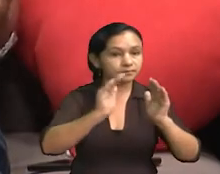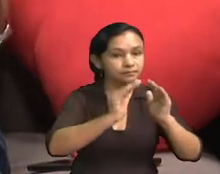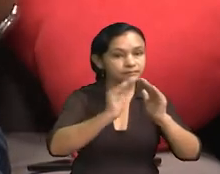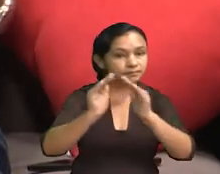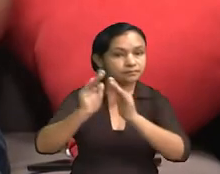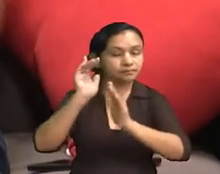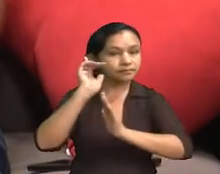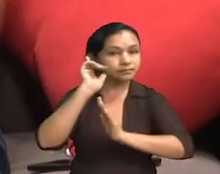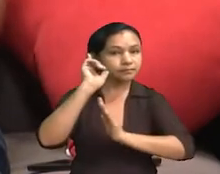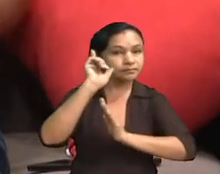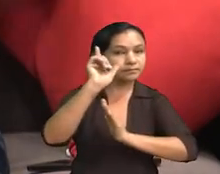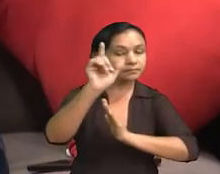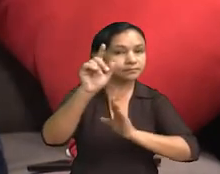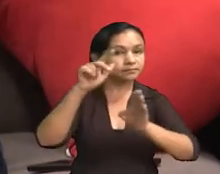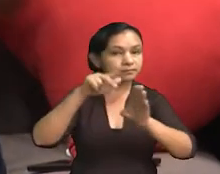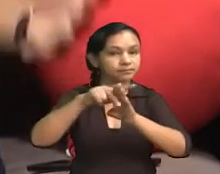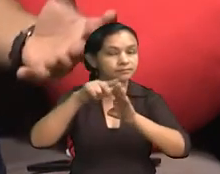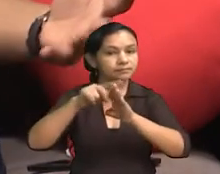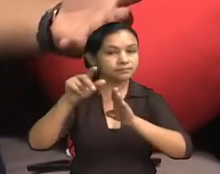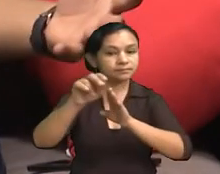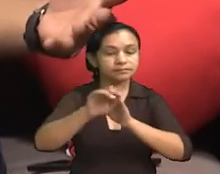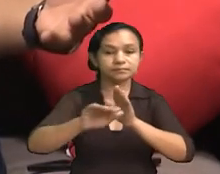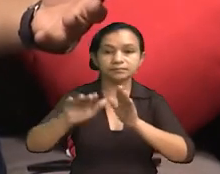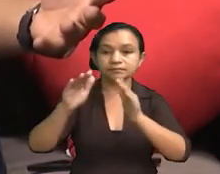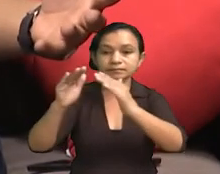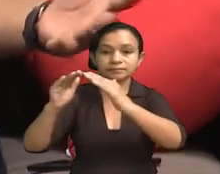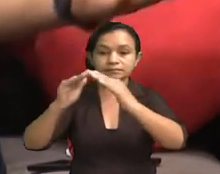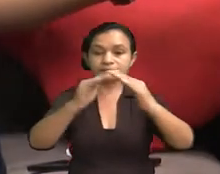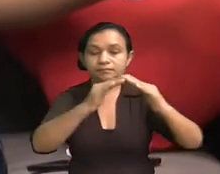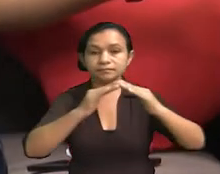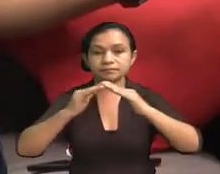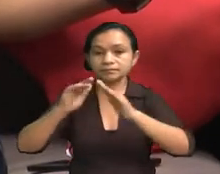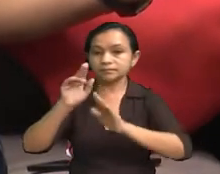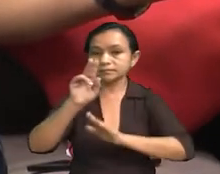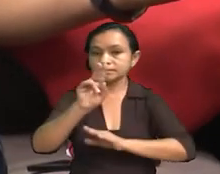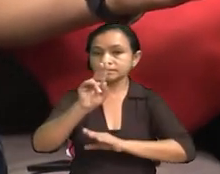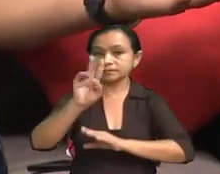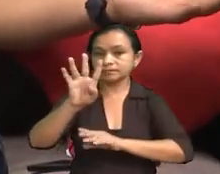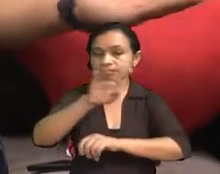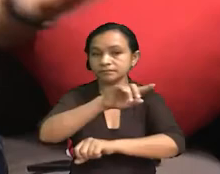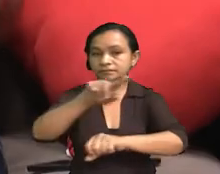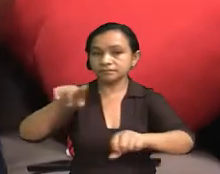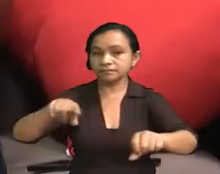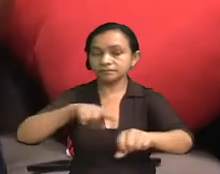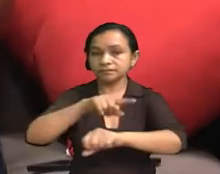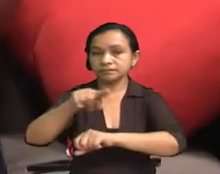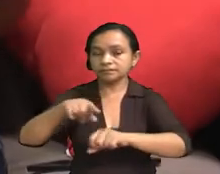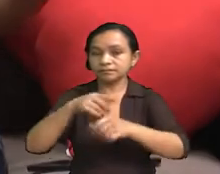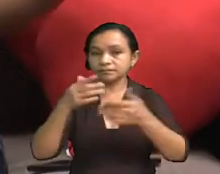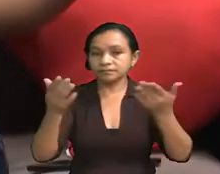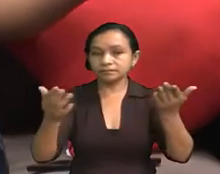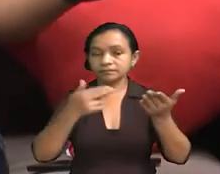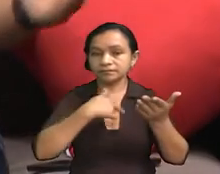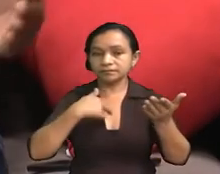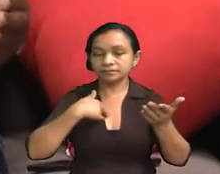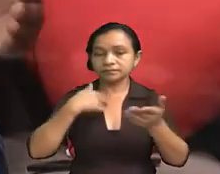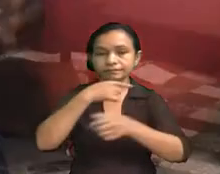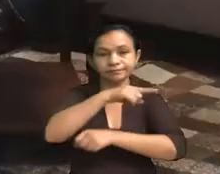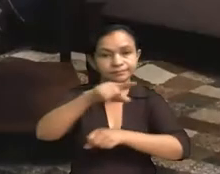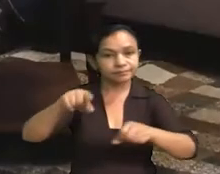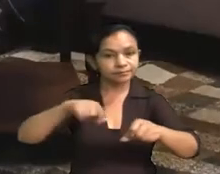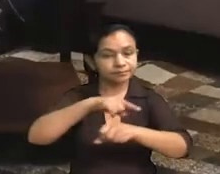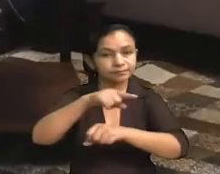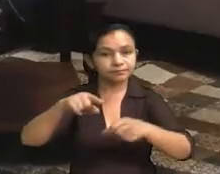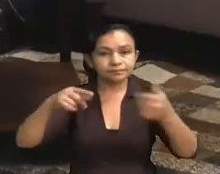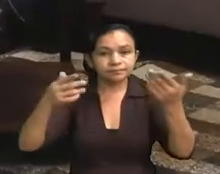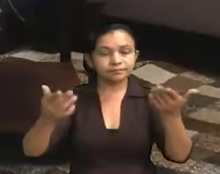zonas rurales de nuestro país o en la ciudad, estabilizar el servicio 24 horas en algunas ciudades en las que había por horas o que se